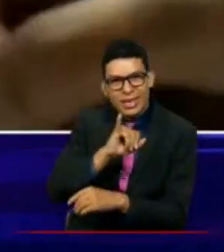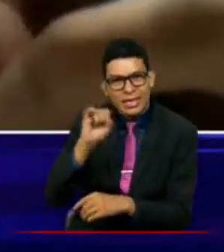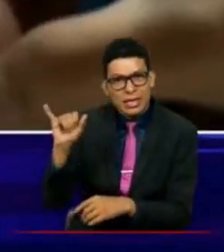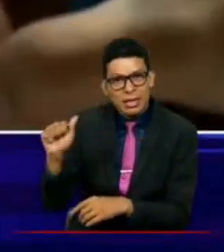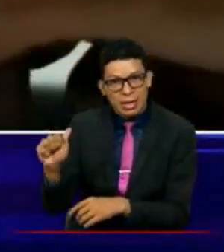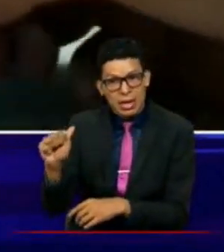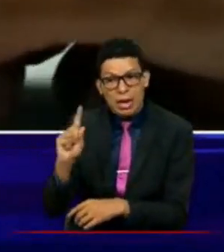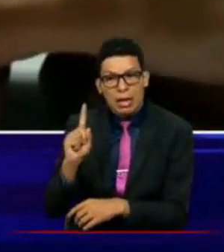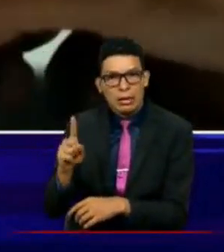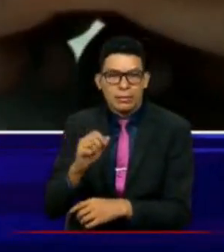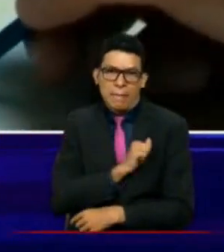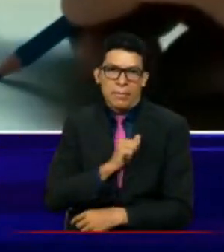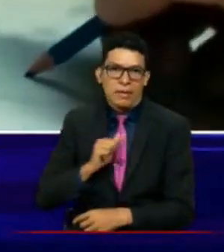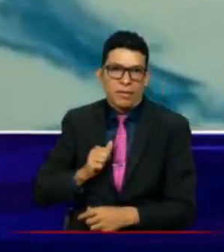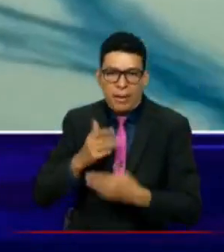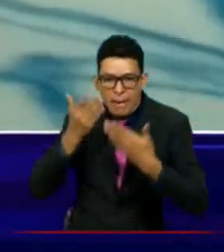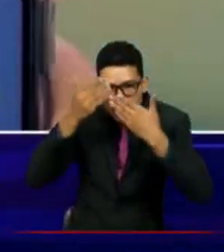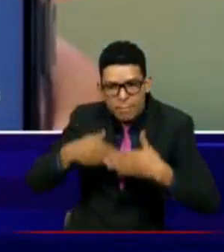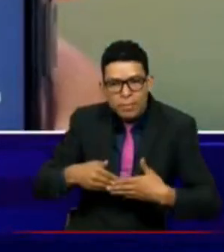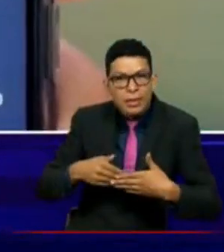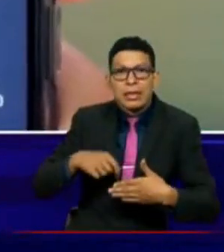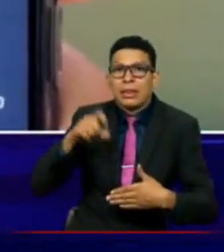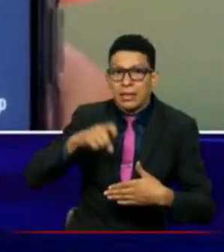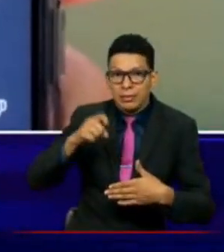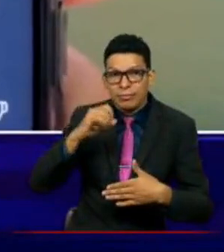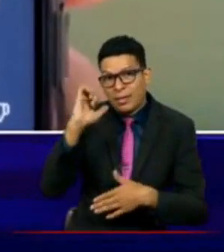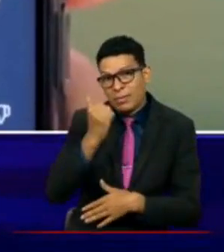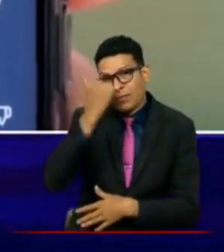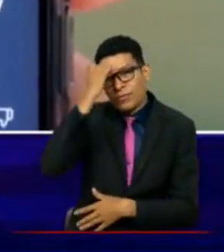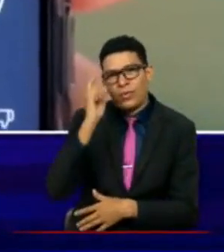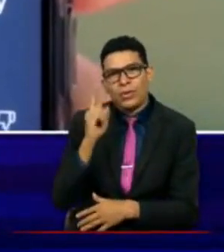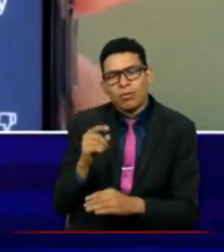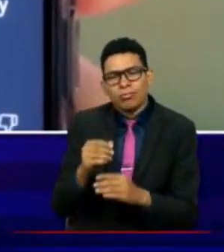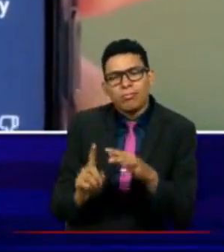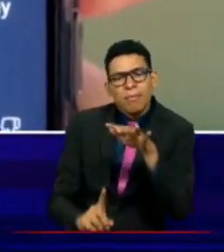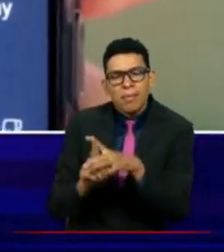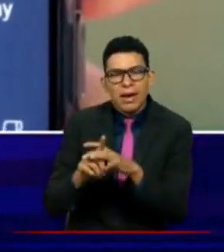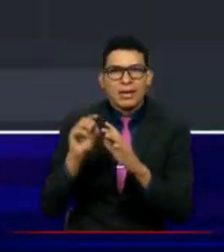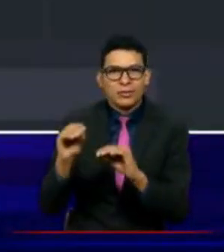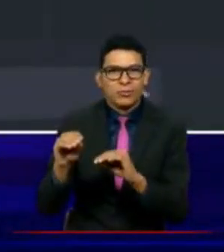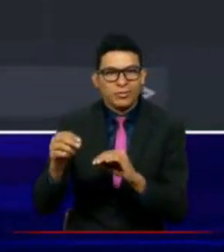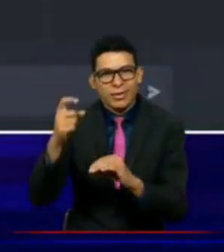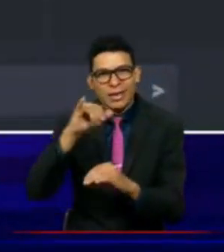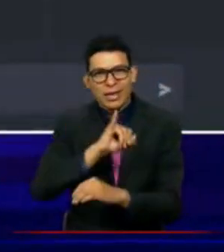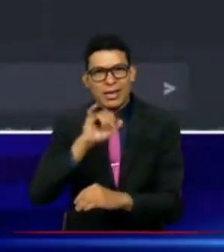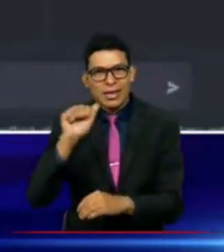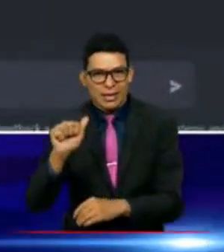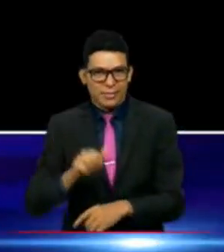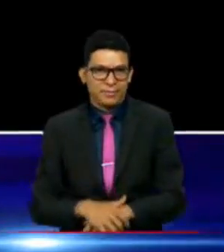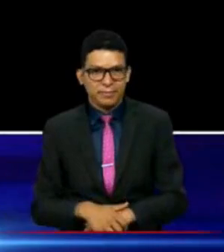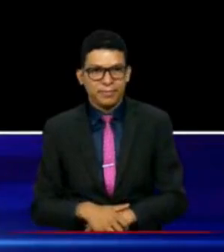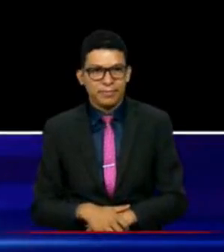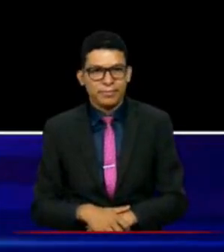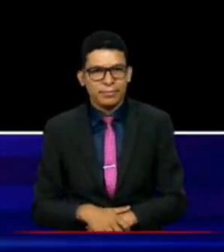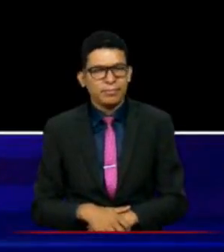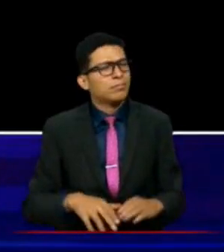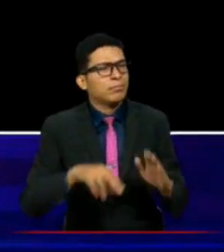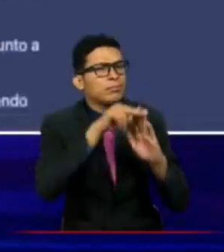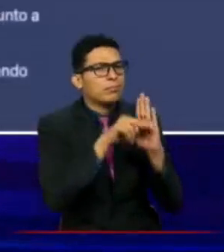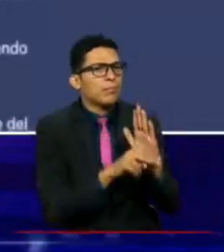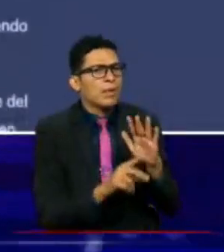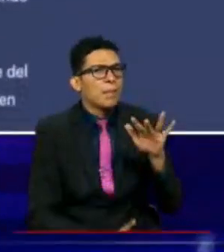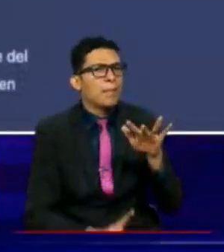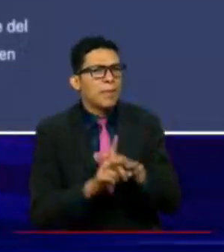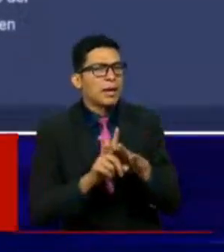privacidad es un eje fundamental para el entrenamiento y la creación de inteligencias artificiales Pues a propósito qué normativas